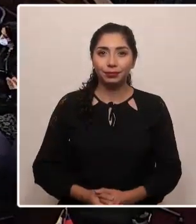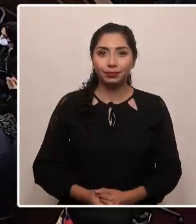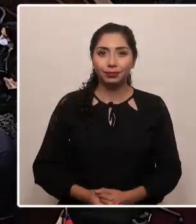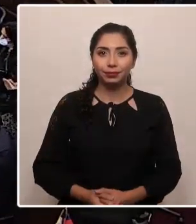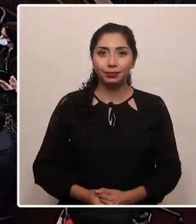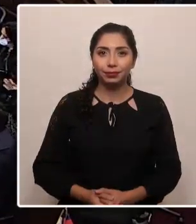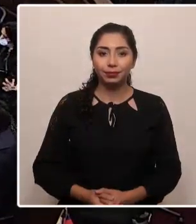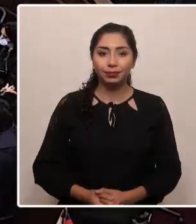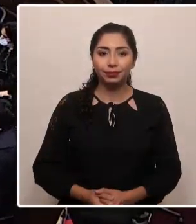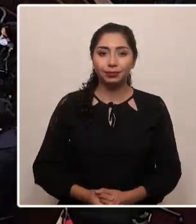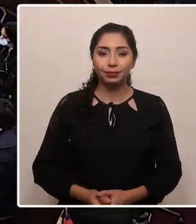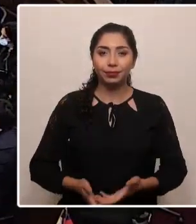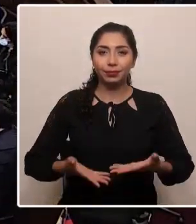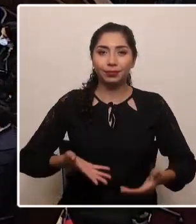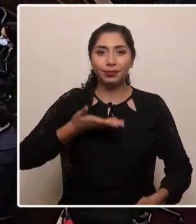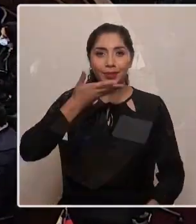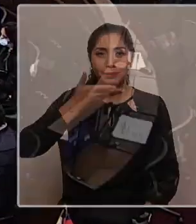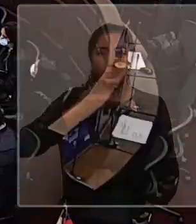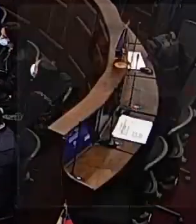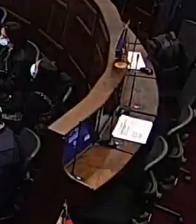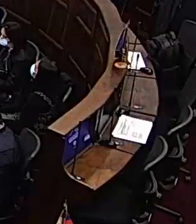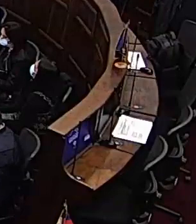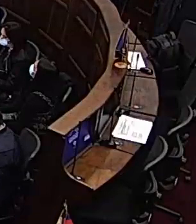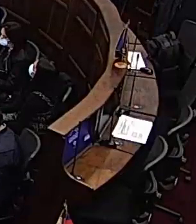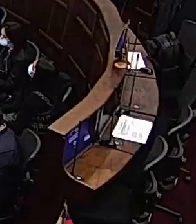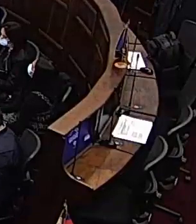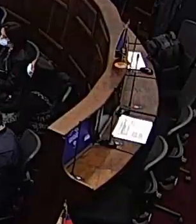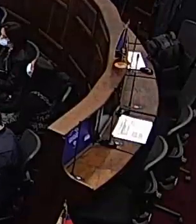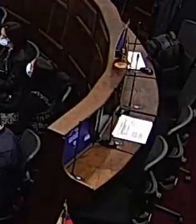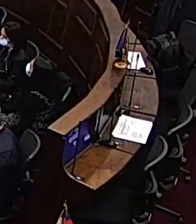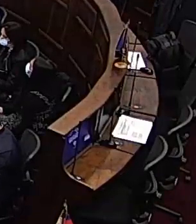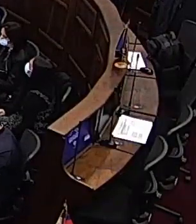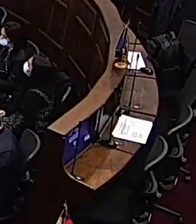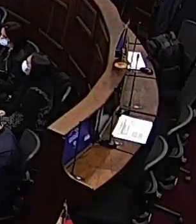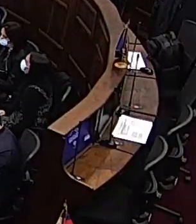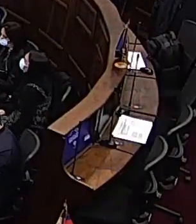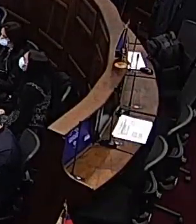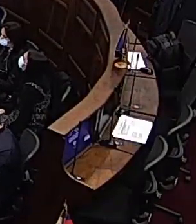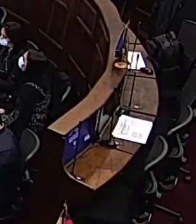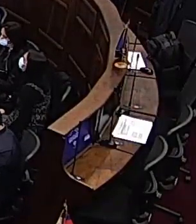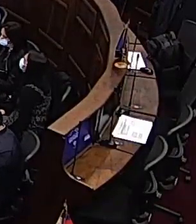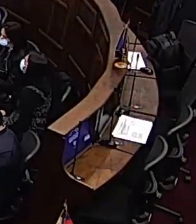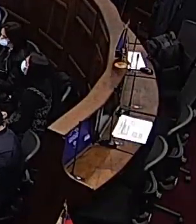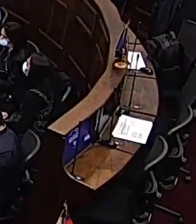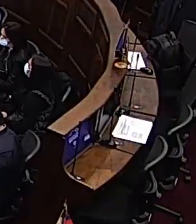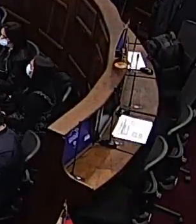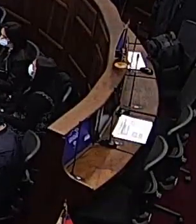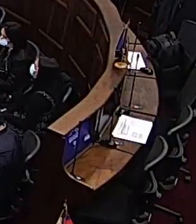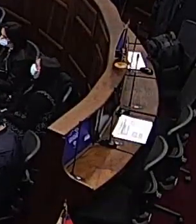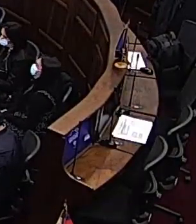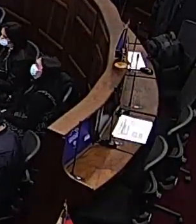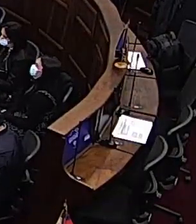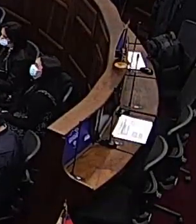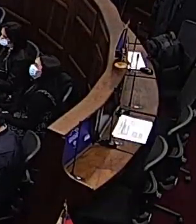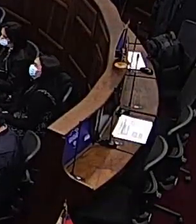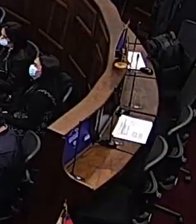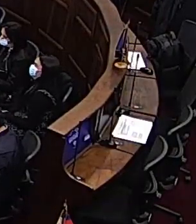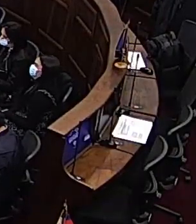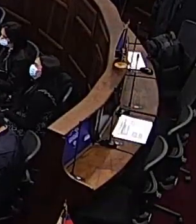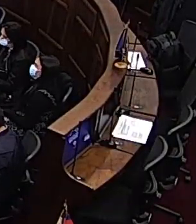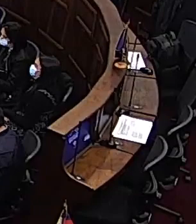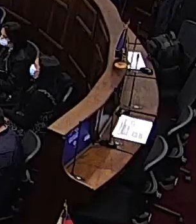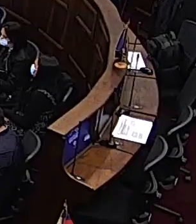Tiene la palabra el convencional Pablo Tolosa. Secretario, para darle la palabra cuando corresponda a la convencional Rocío